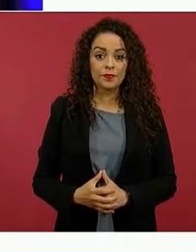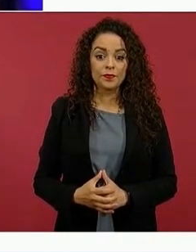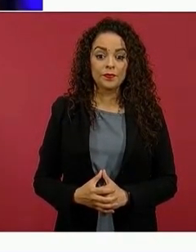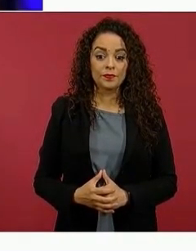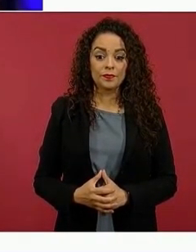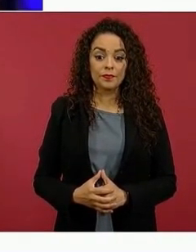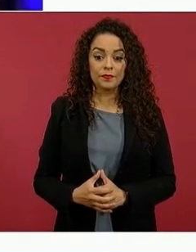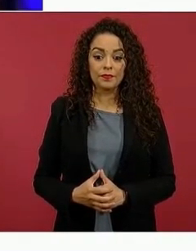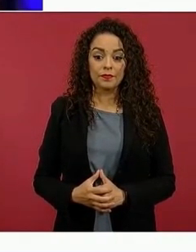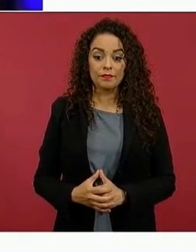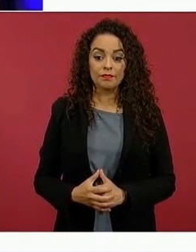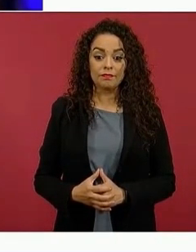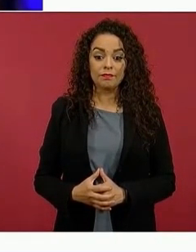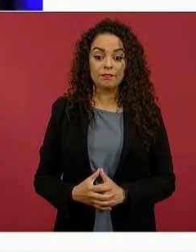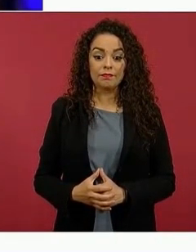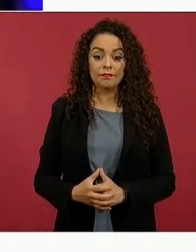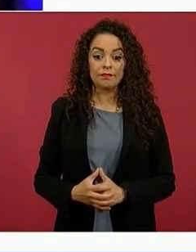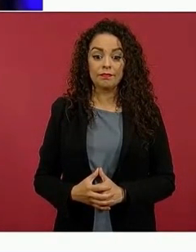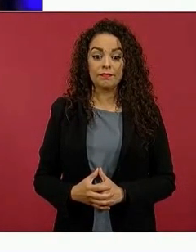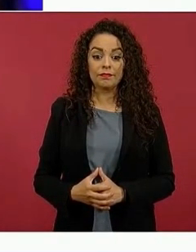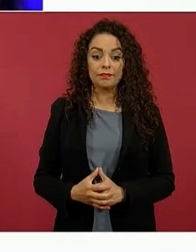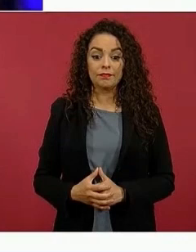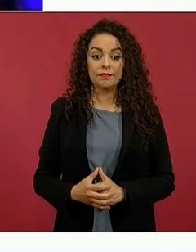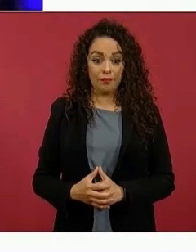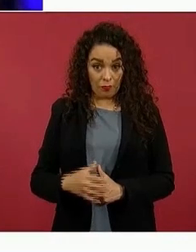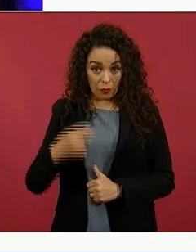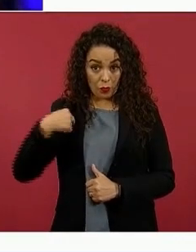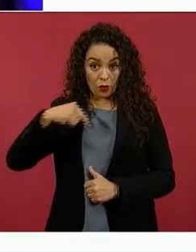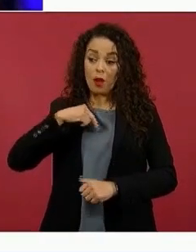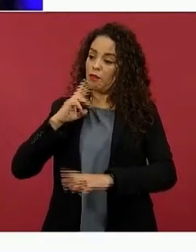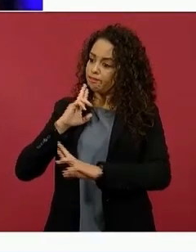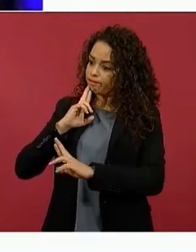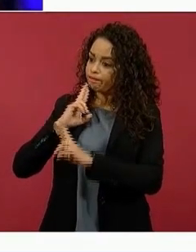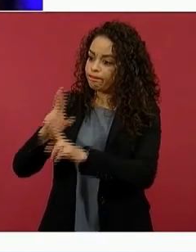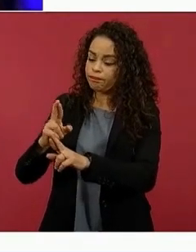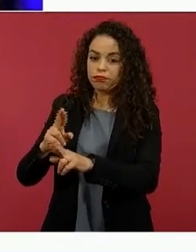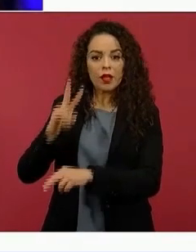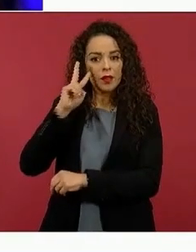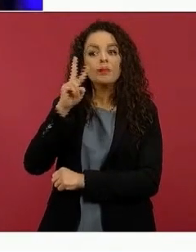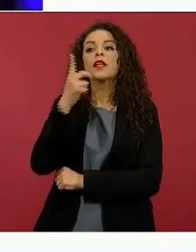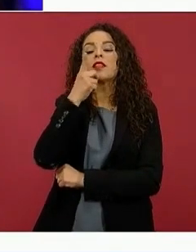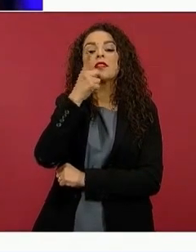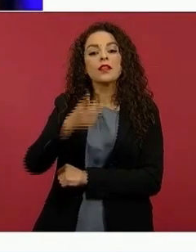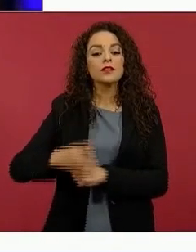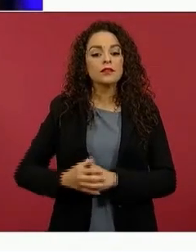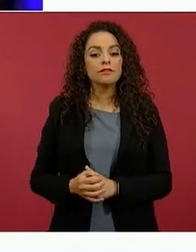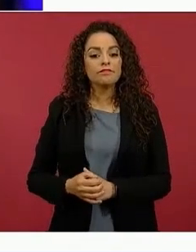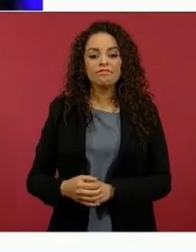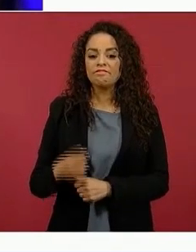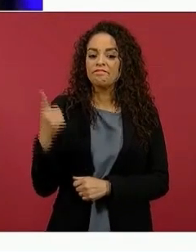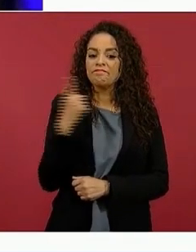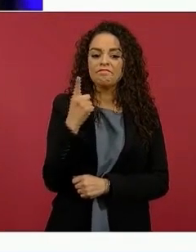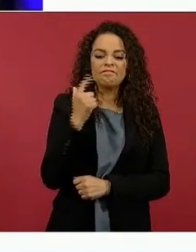Porque les contestamos, mire lo que dice, es una respuesta